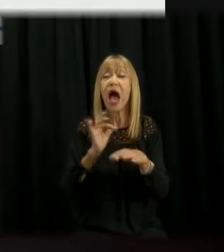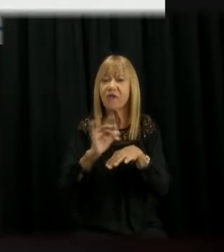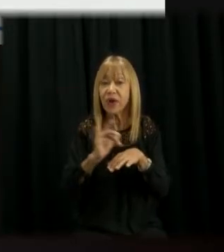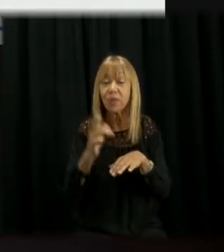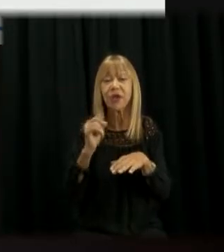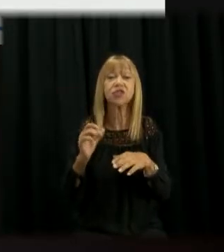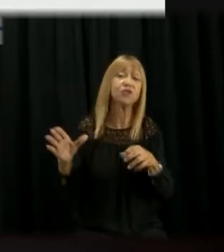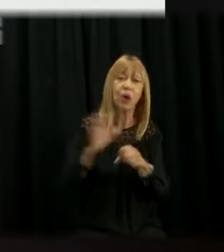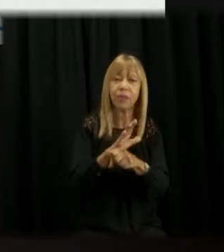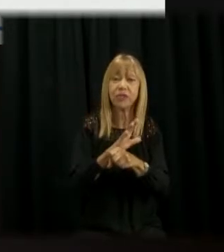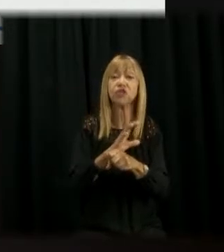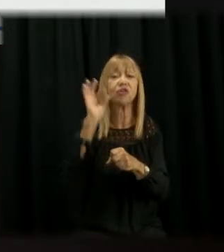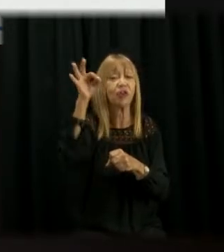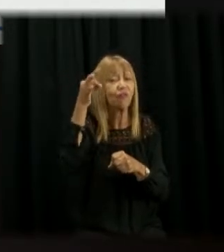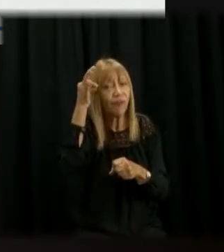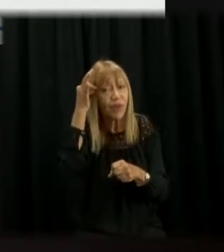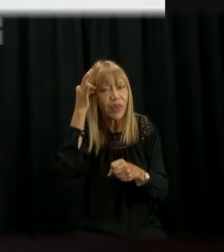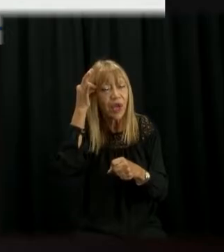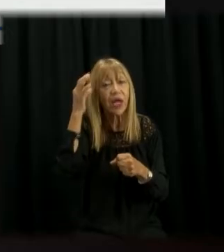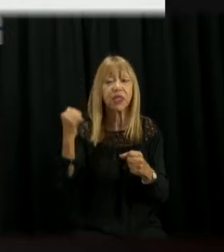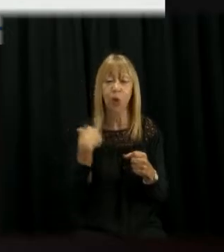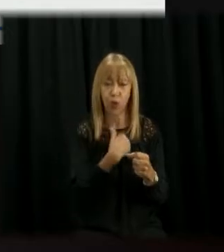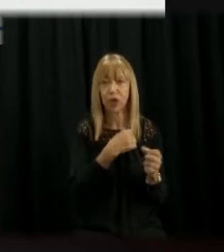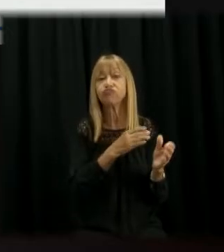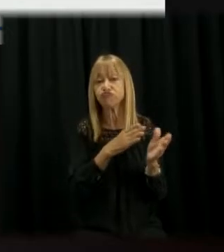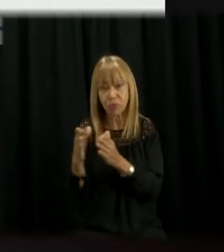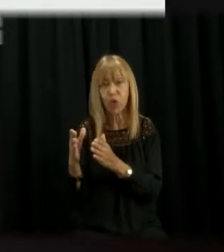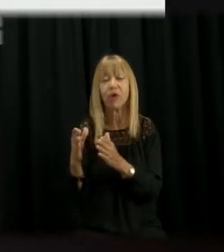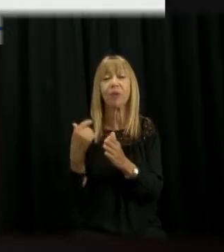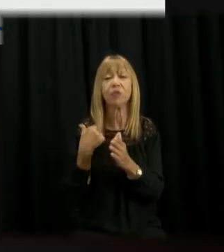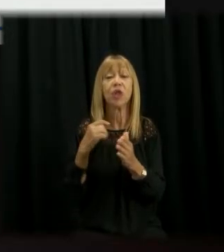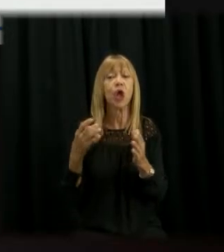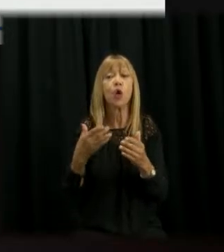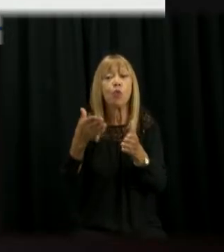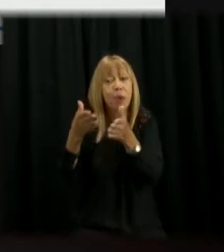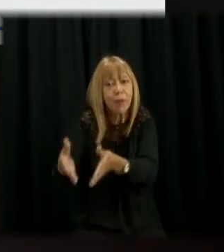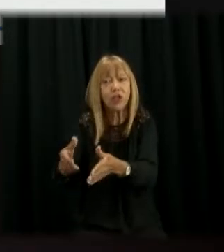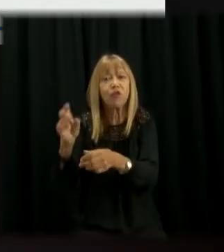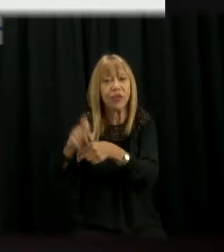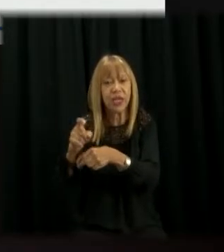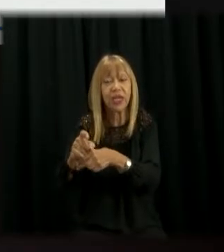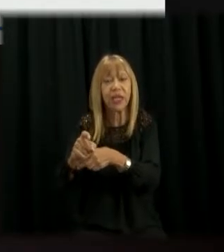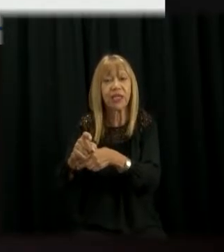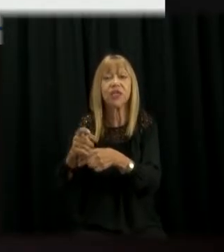que están disponibles por el por haber hecho logrado estas metas.